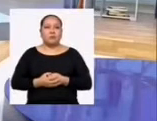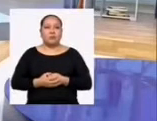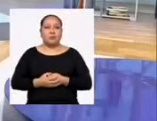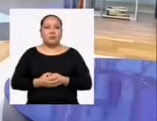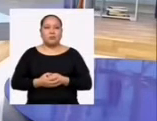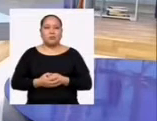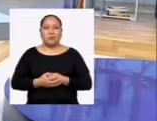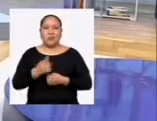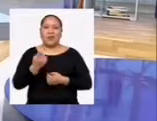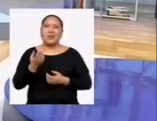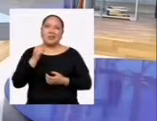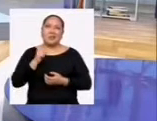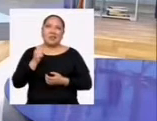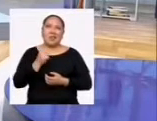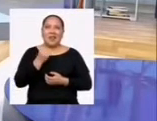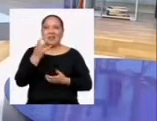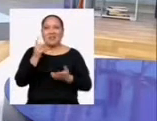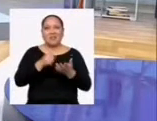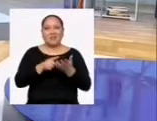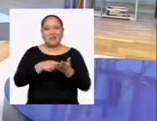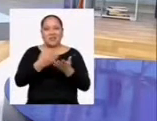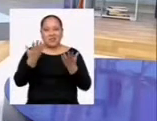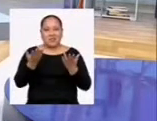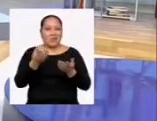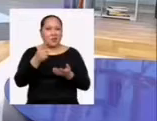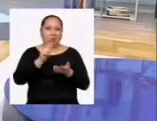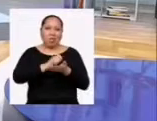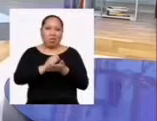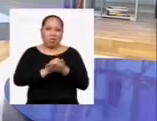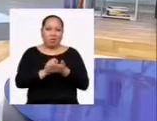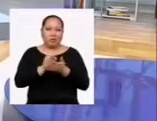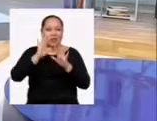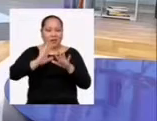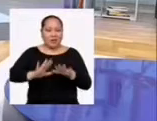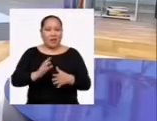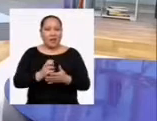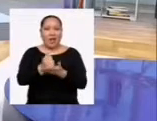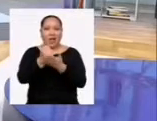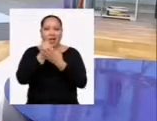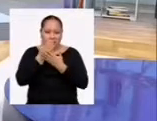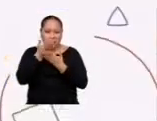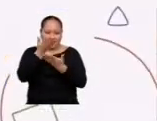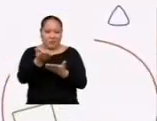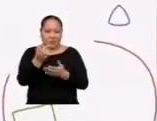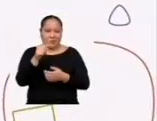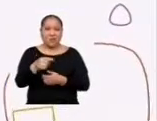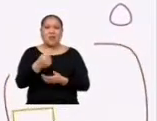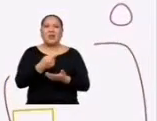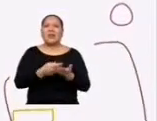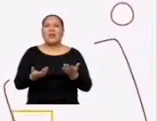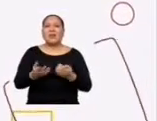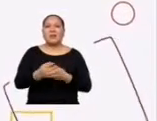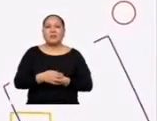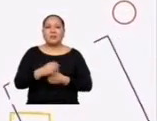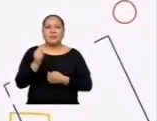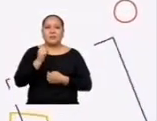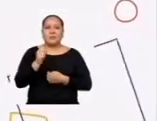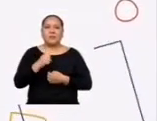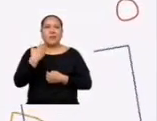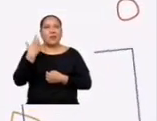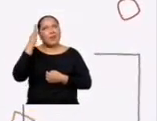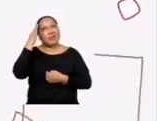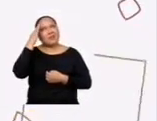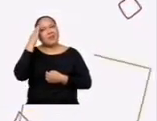Es que a veces te pasas, amigo. Tranquilo, que aquí te ayudamos. ¿De qué es tu texto? Sí, yo sé que a